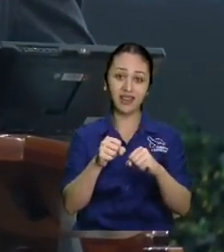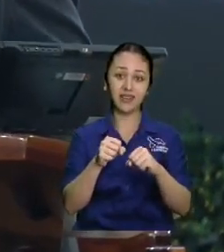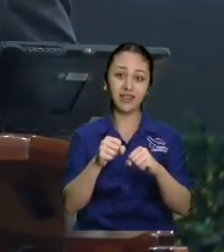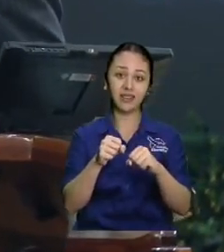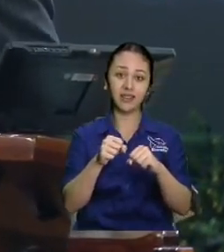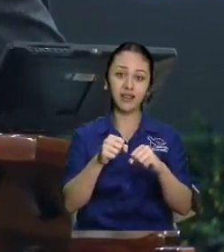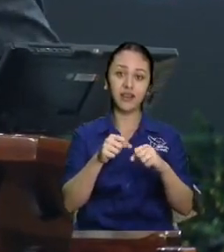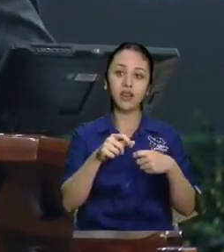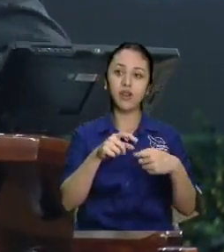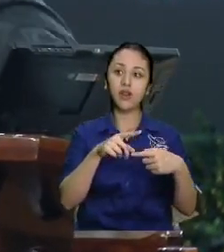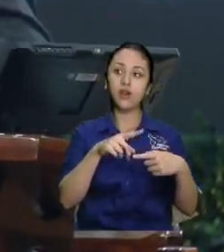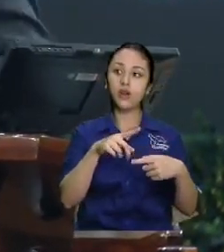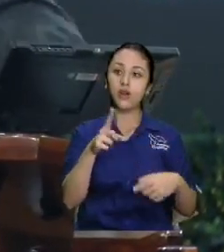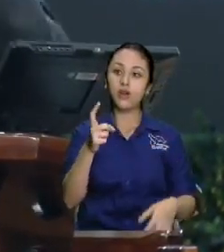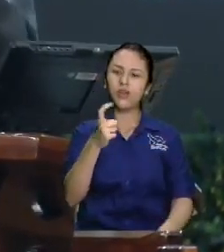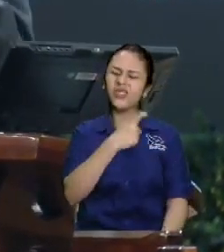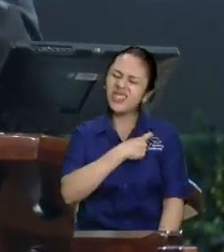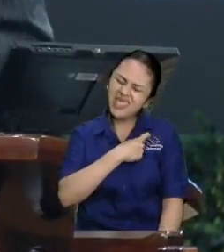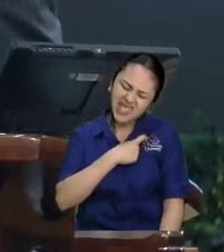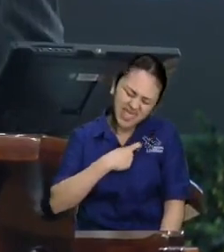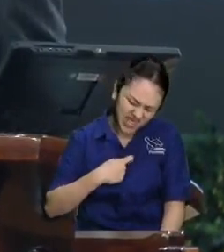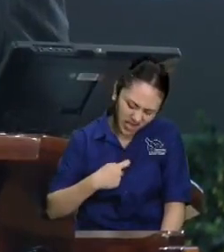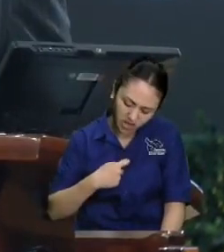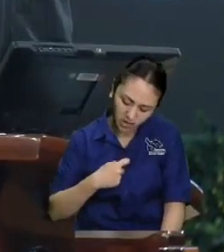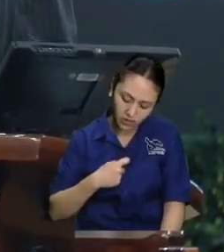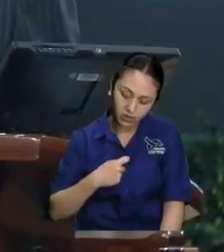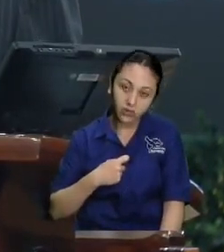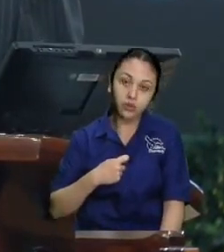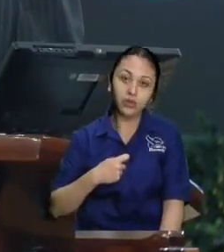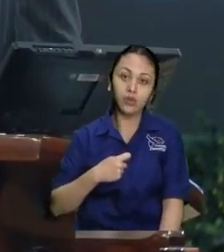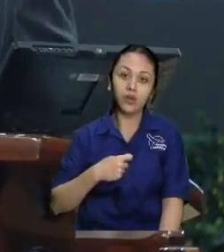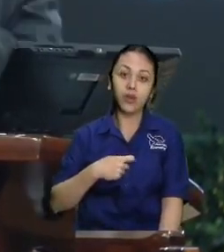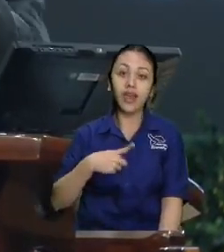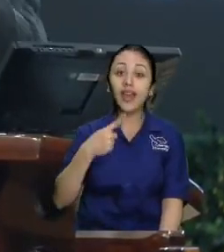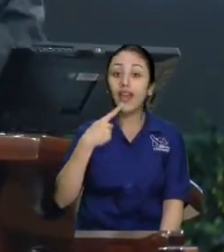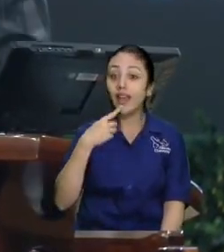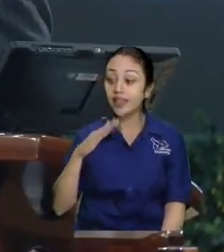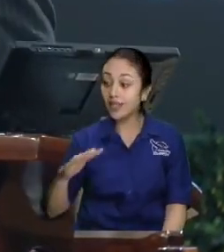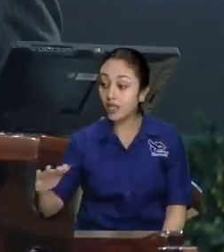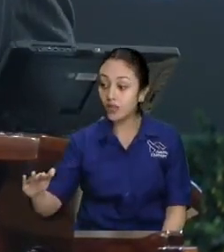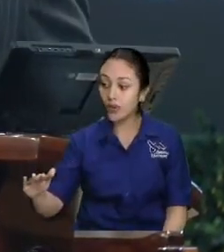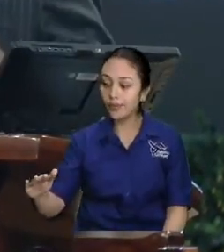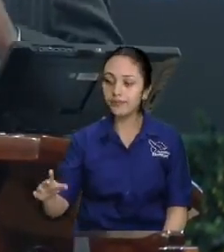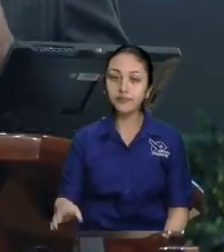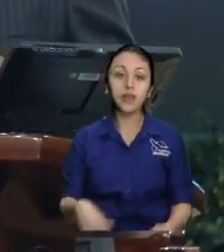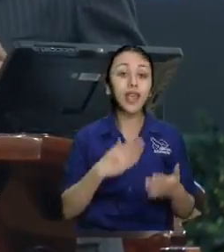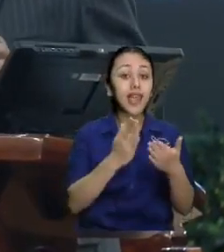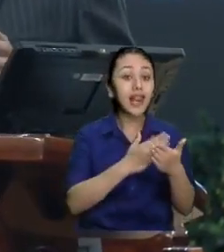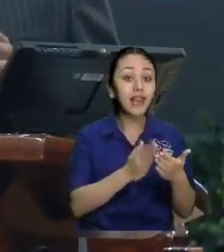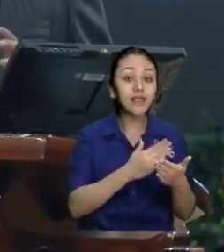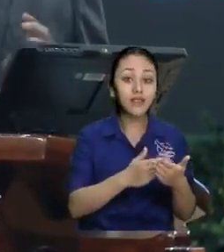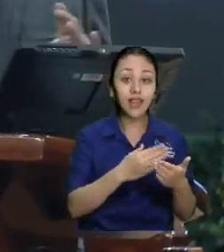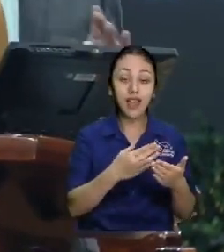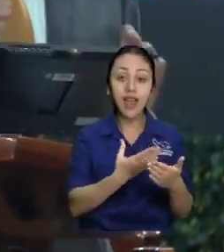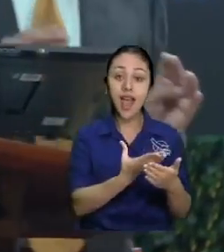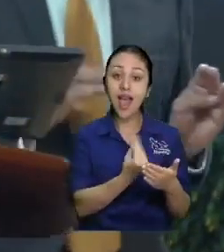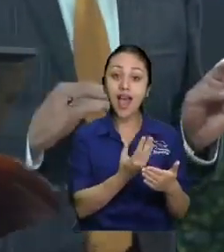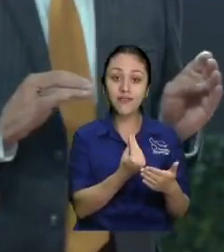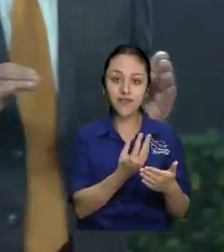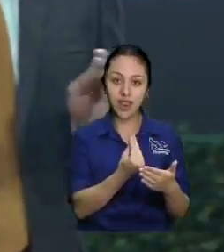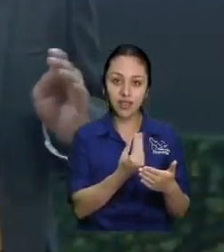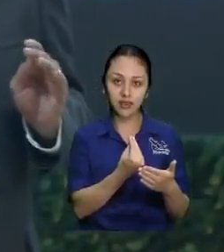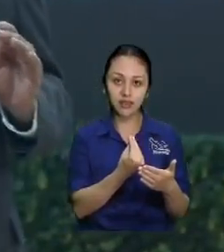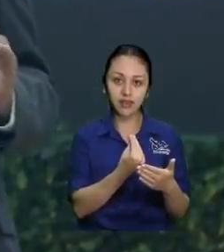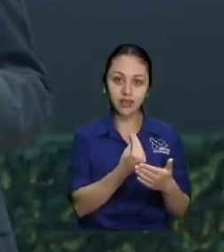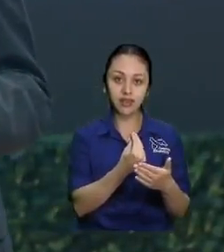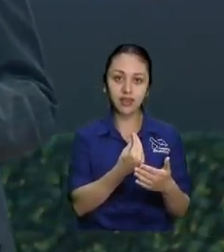su infraestructura moral, ética y espiritual del muchacho. Entonces la Biblia dice, habla de disciplina. La disciplina